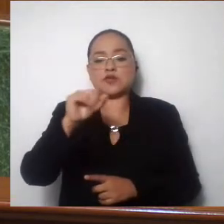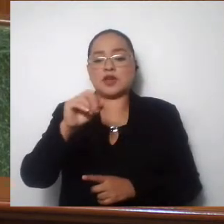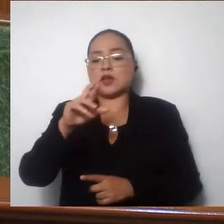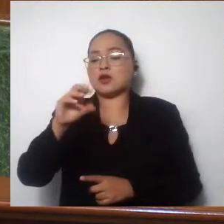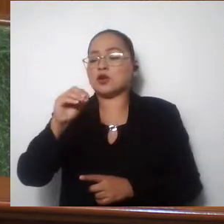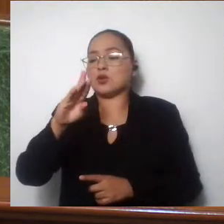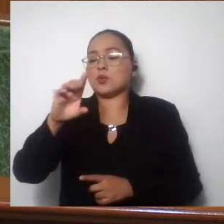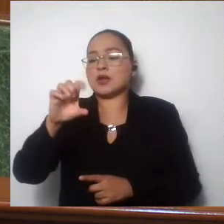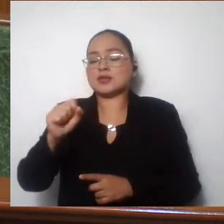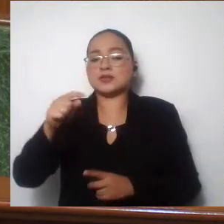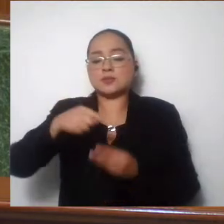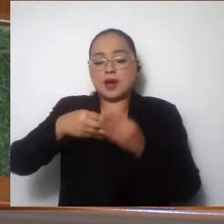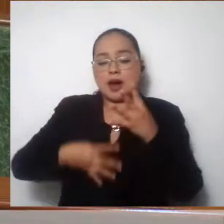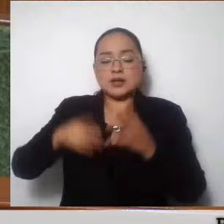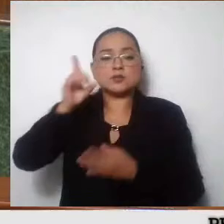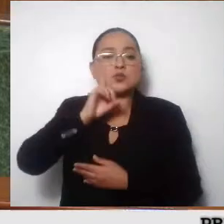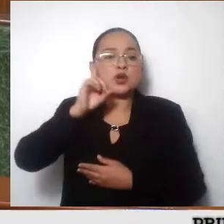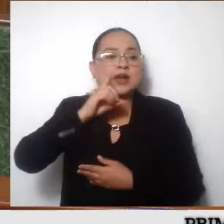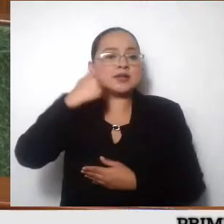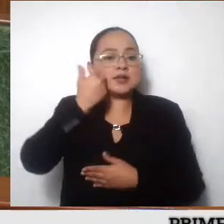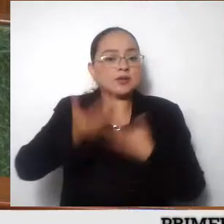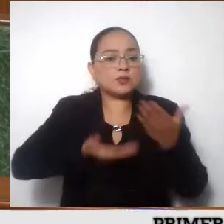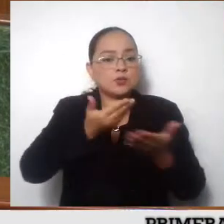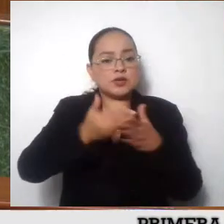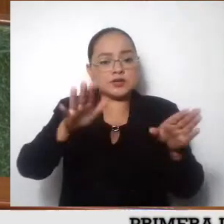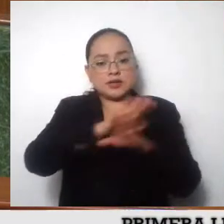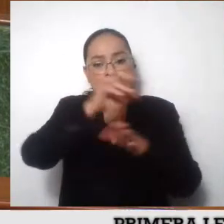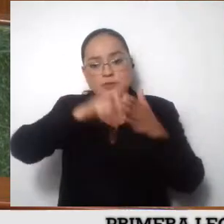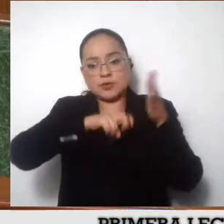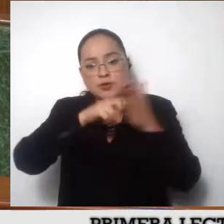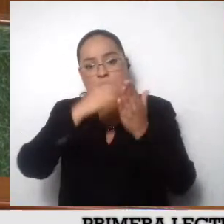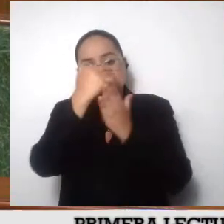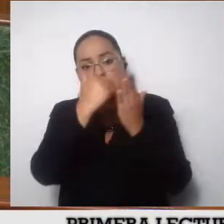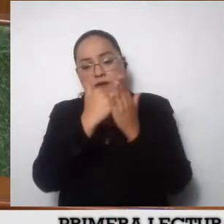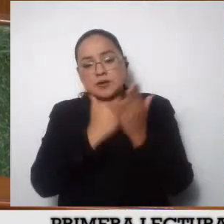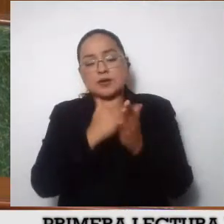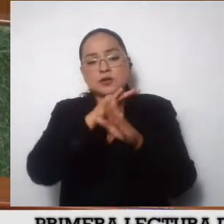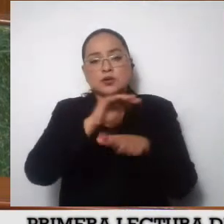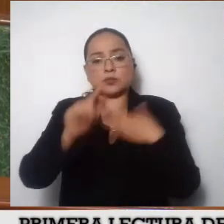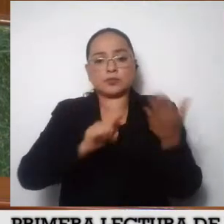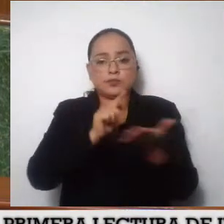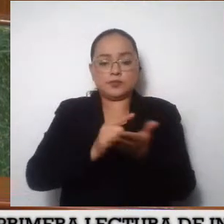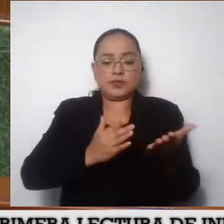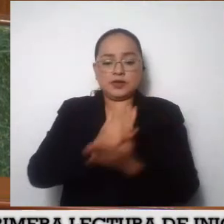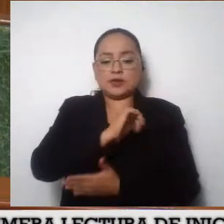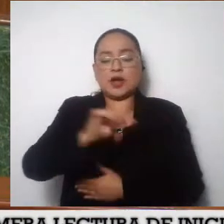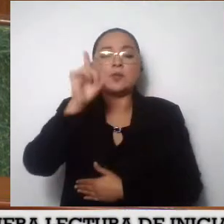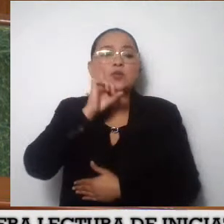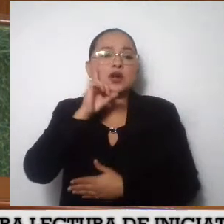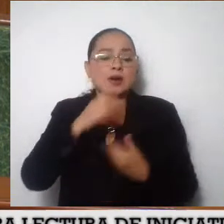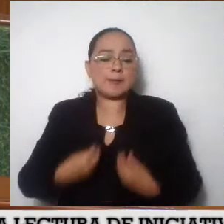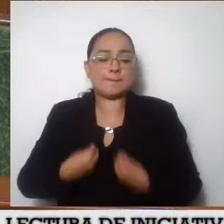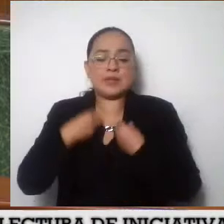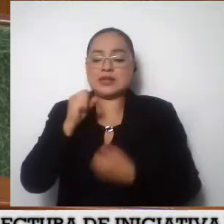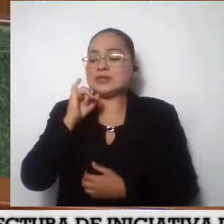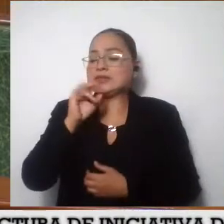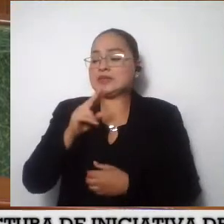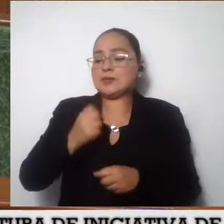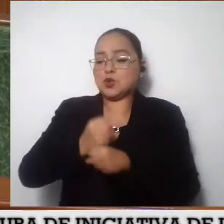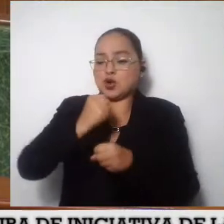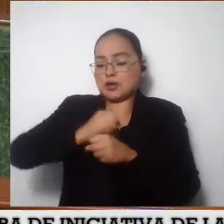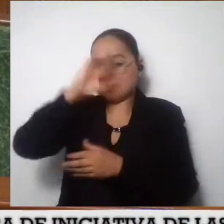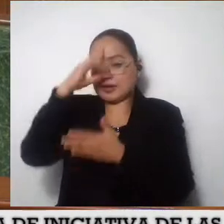que propone reformar y adicionar diversas disposiciones de la Ley de Acceso de las Mujeres a una Vida Libre de